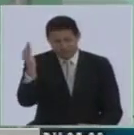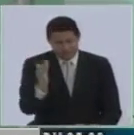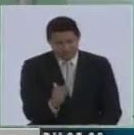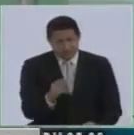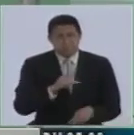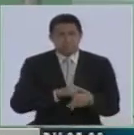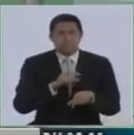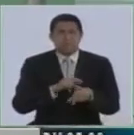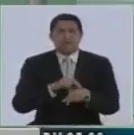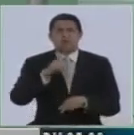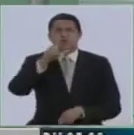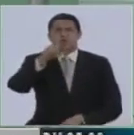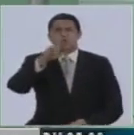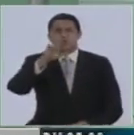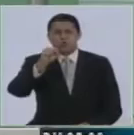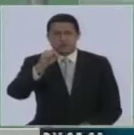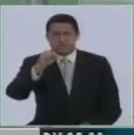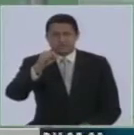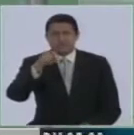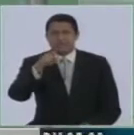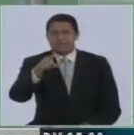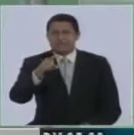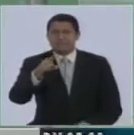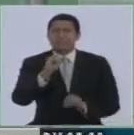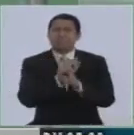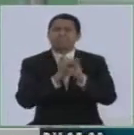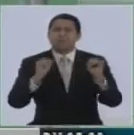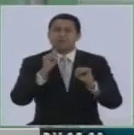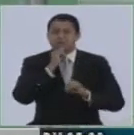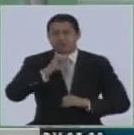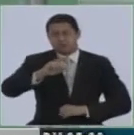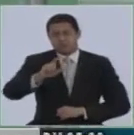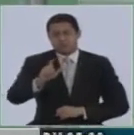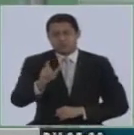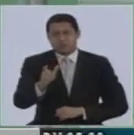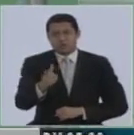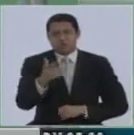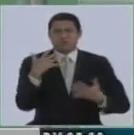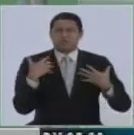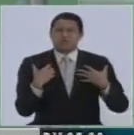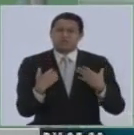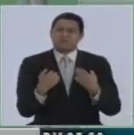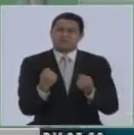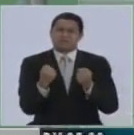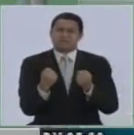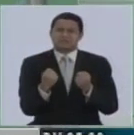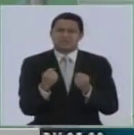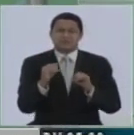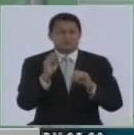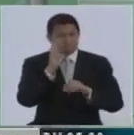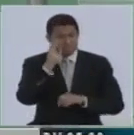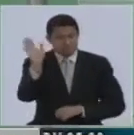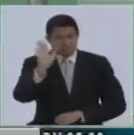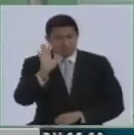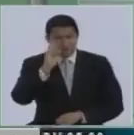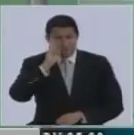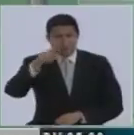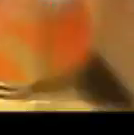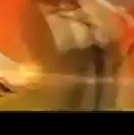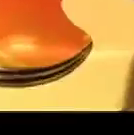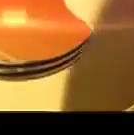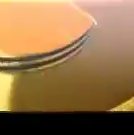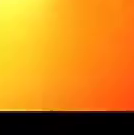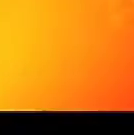el médico internista luís sosa sánchez de esta manera ponemos punto final a esta entrega de noticias globovisión salud yo me despido y será hasta